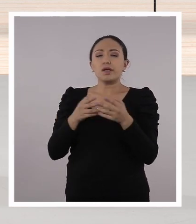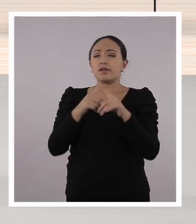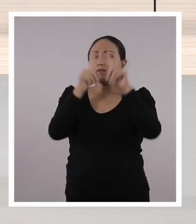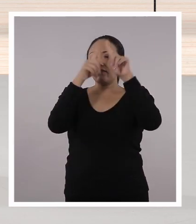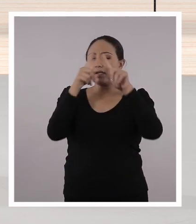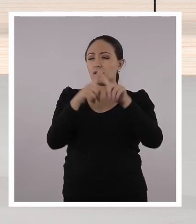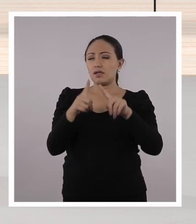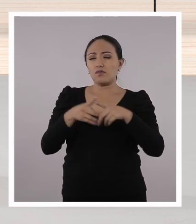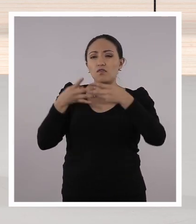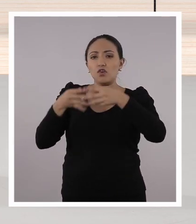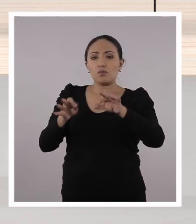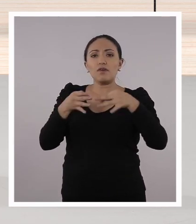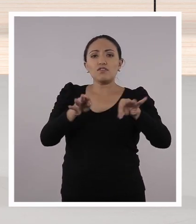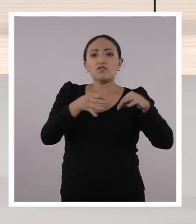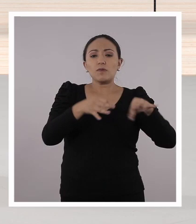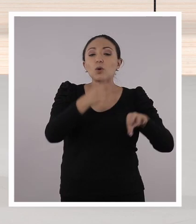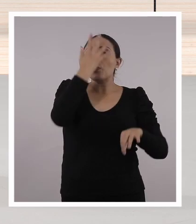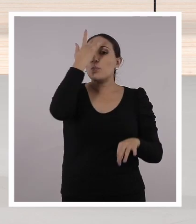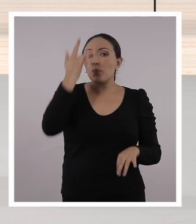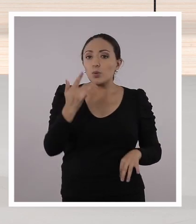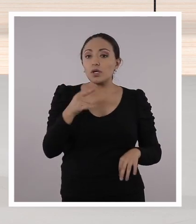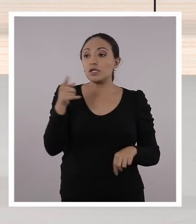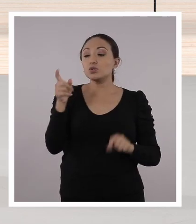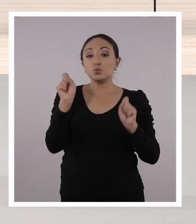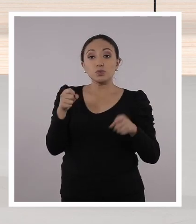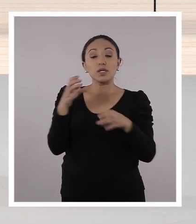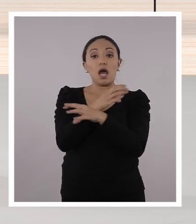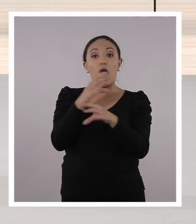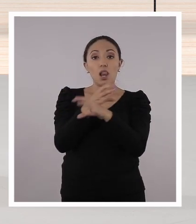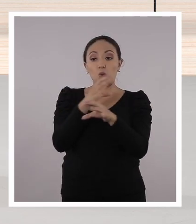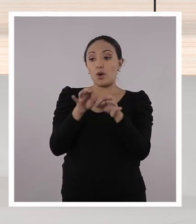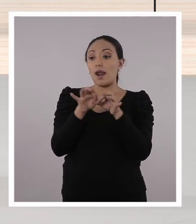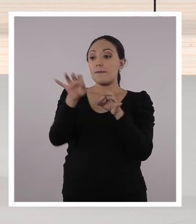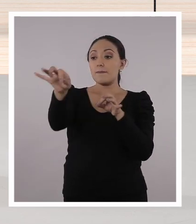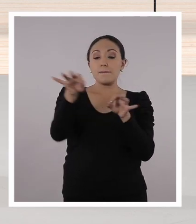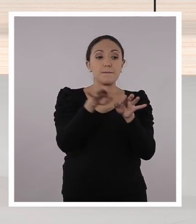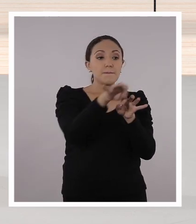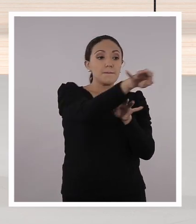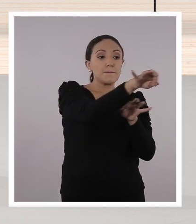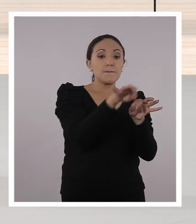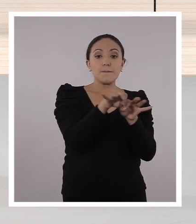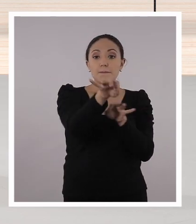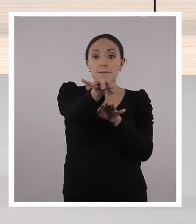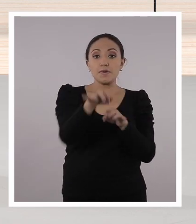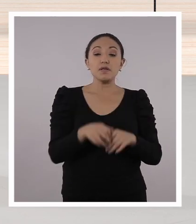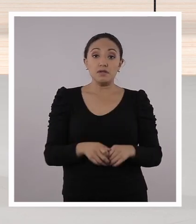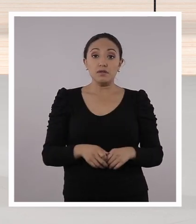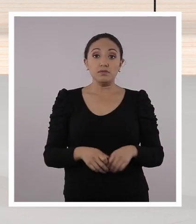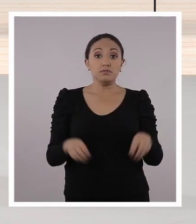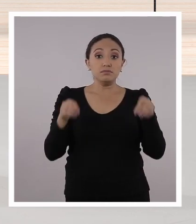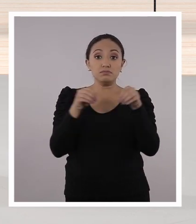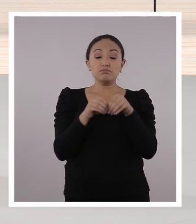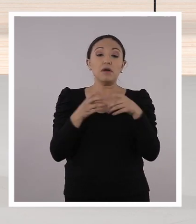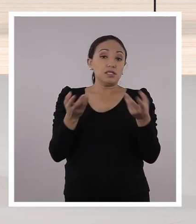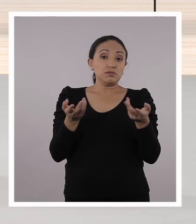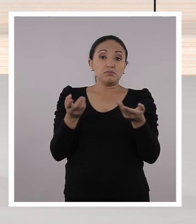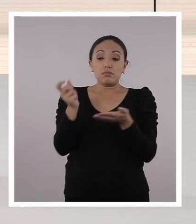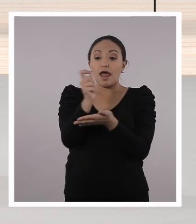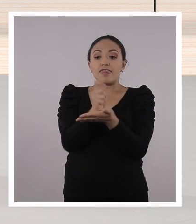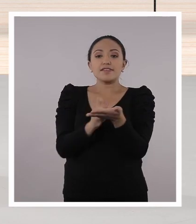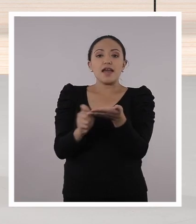y muchas otras realmente. ¿Y por qué nos sirven? Porque nos permiten calcular medidas y hasta ver incluso perfiles de